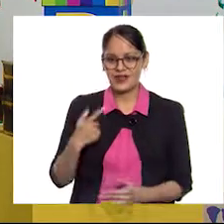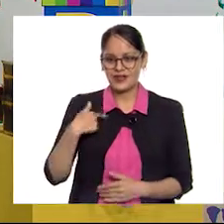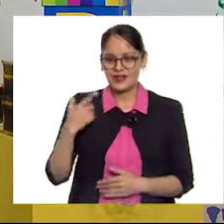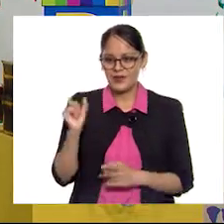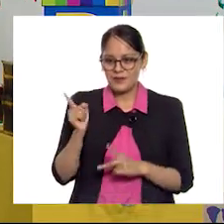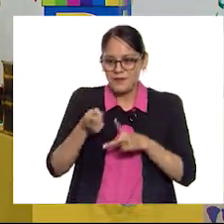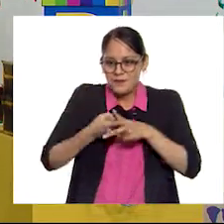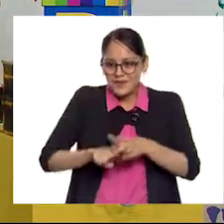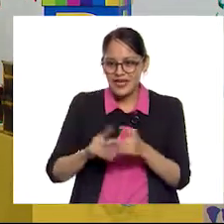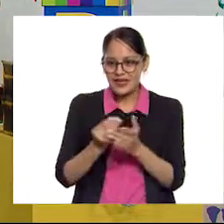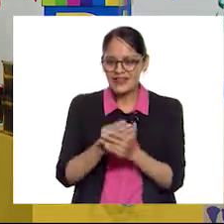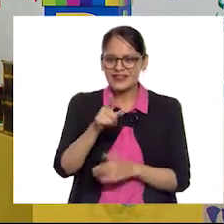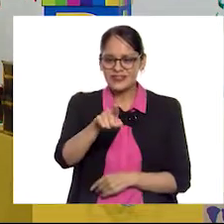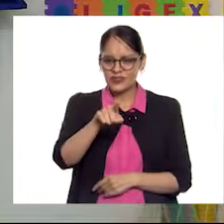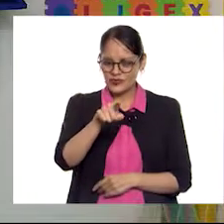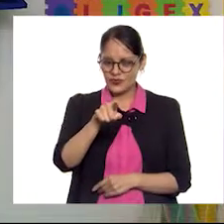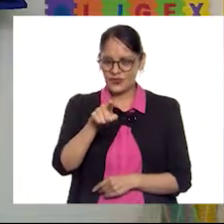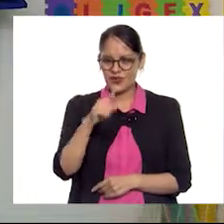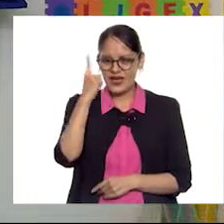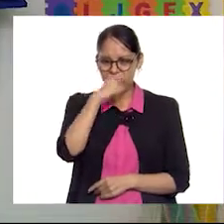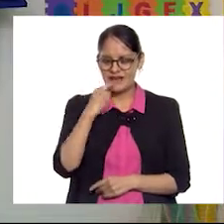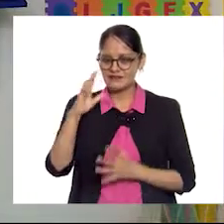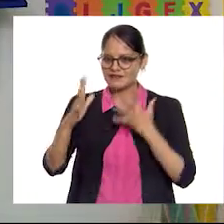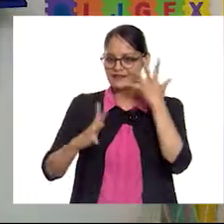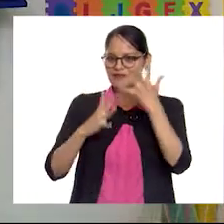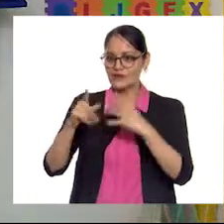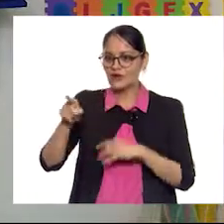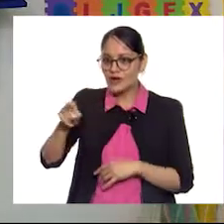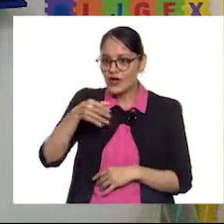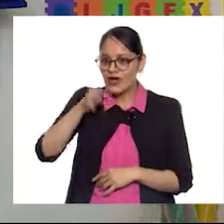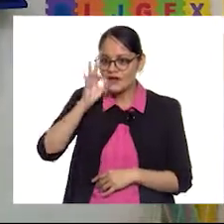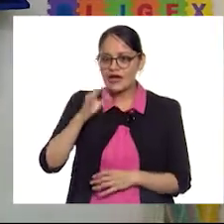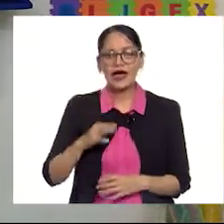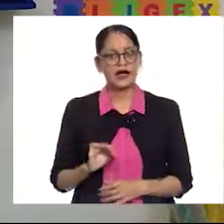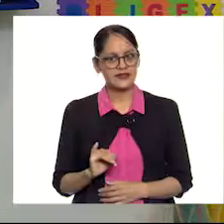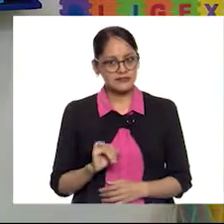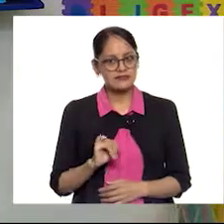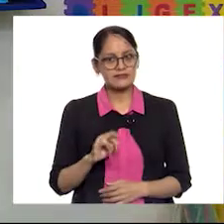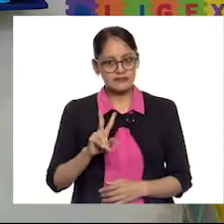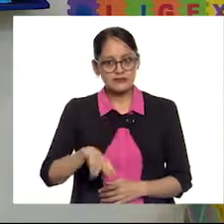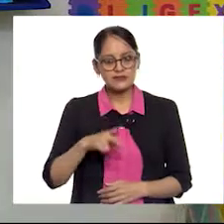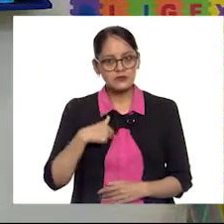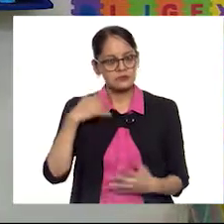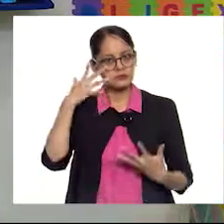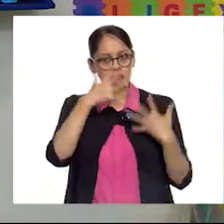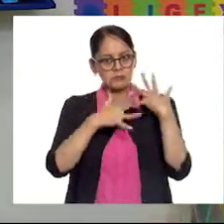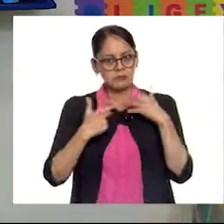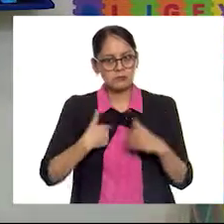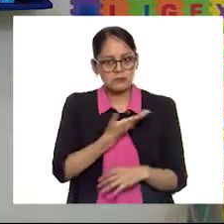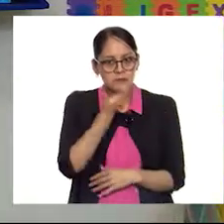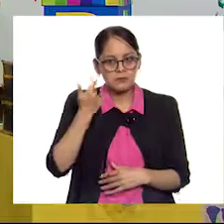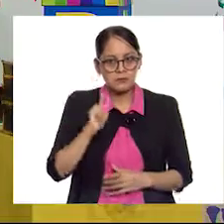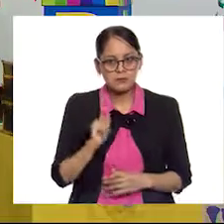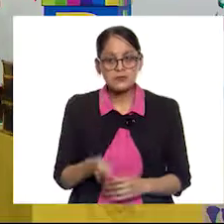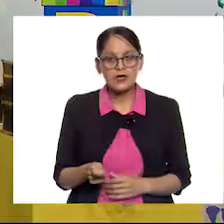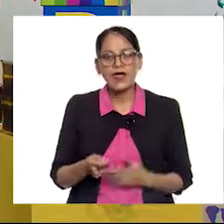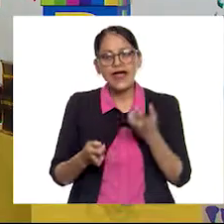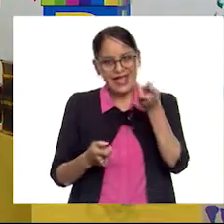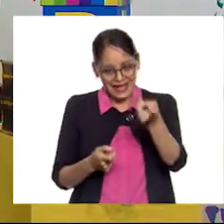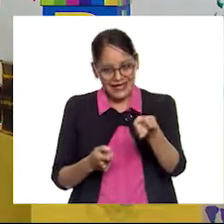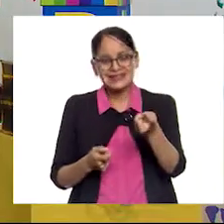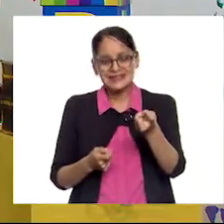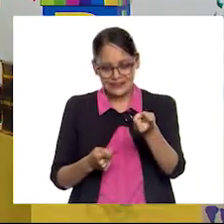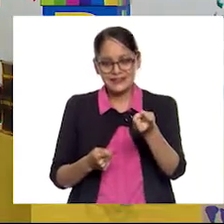inicio de la clase vi tu cara de desconcierto cuando me viste tomar el café. Ay, sí, es que yo no sabía qué estaba pasando. Y precisamente esa era la